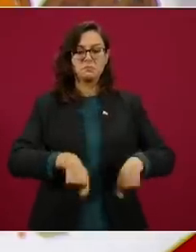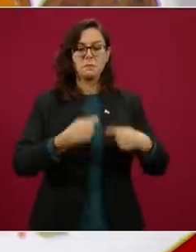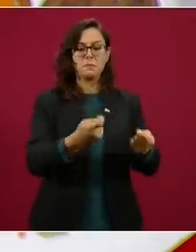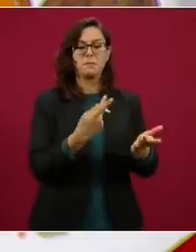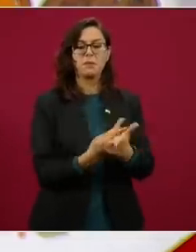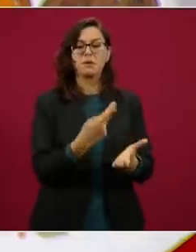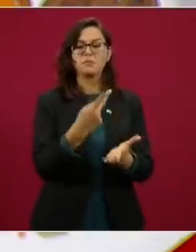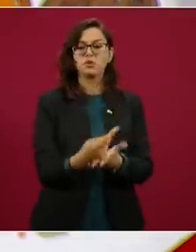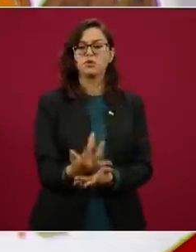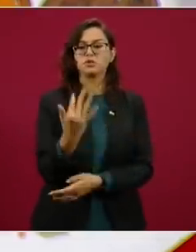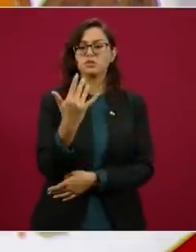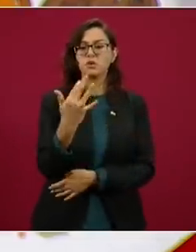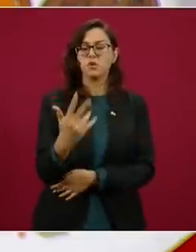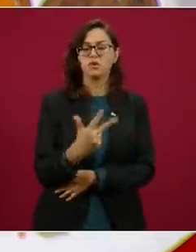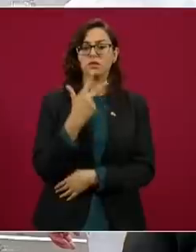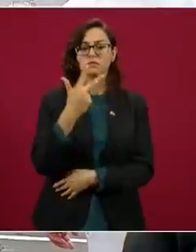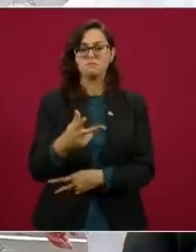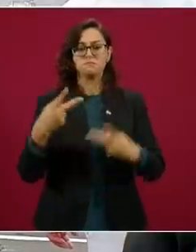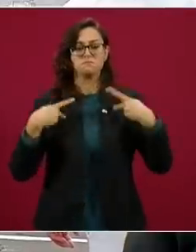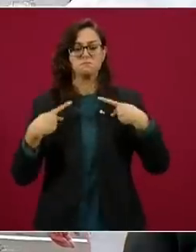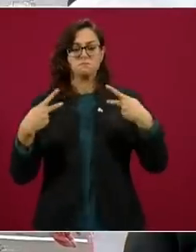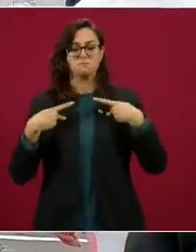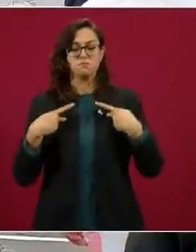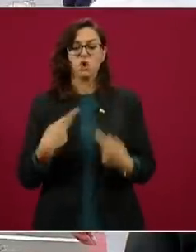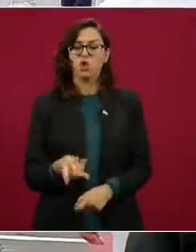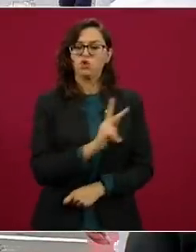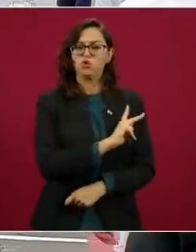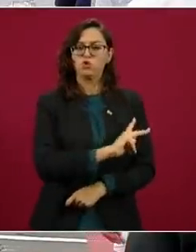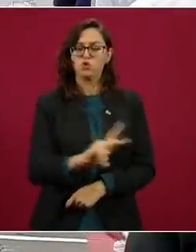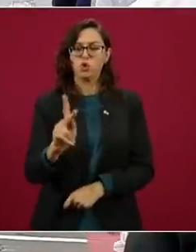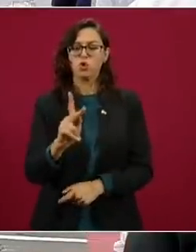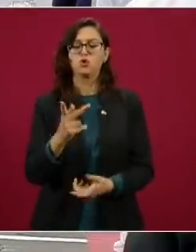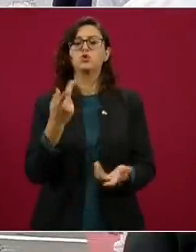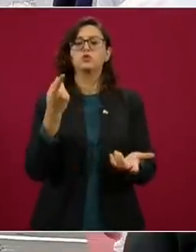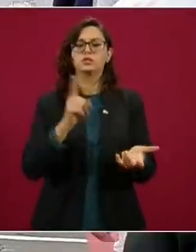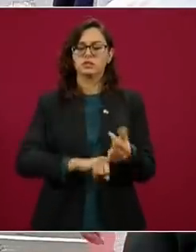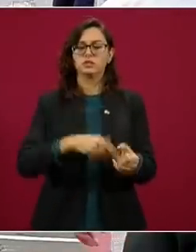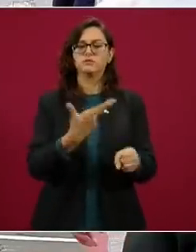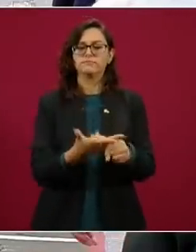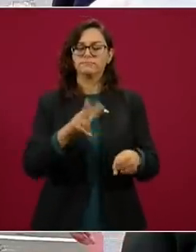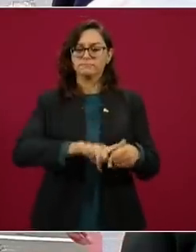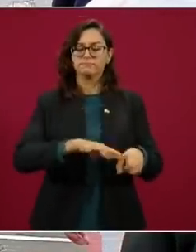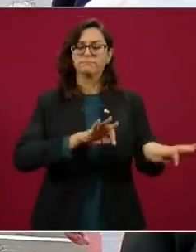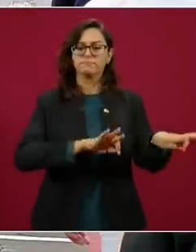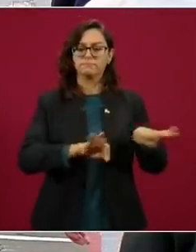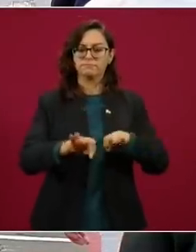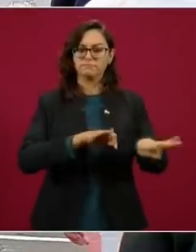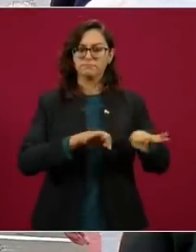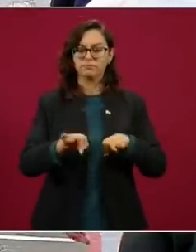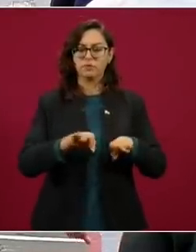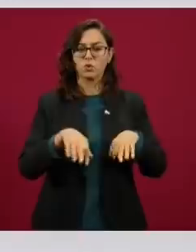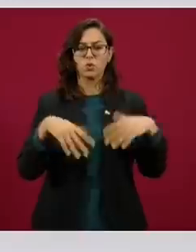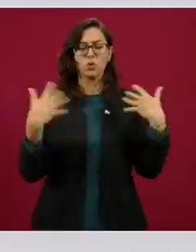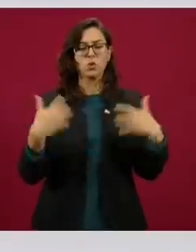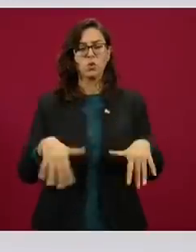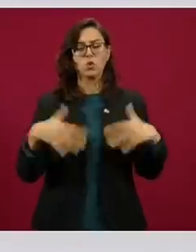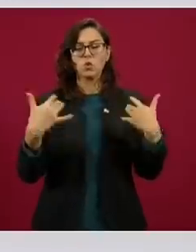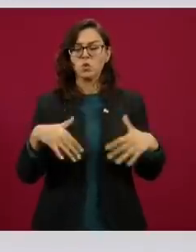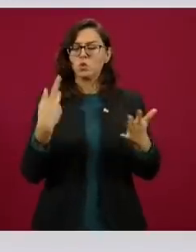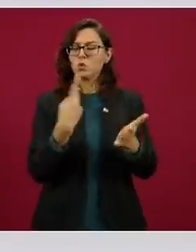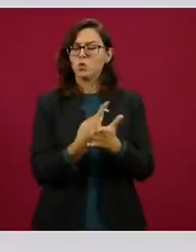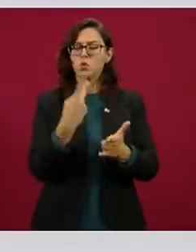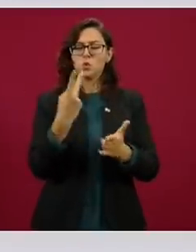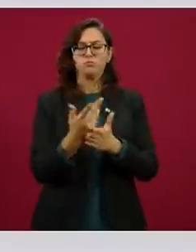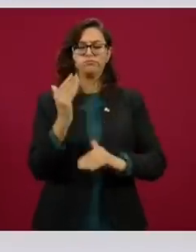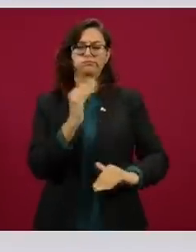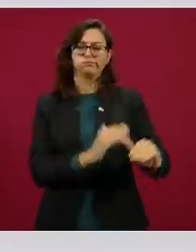personas todas ellas del sector salud del gobierno federal con la máxima distinción que